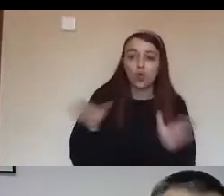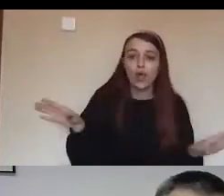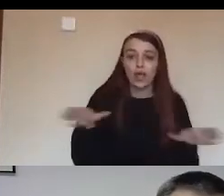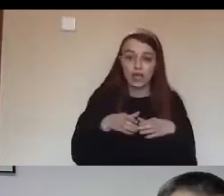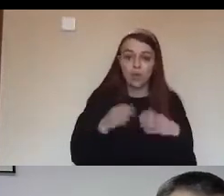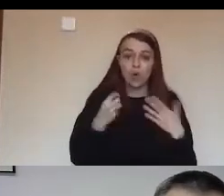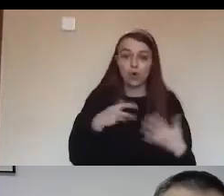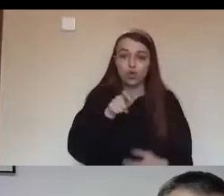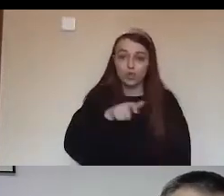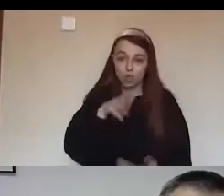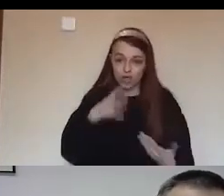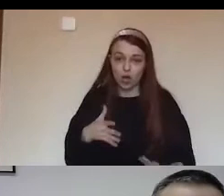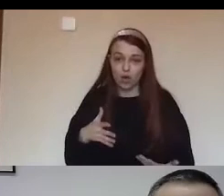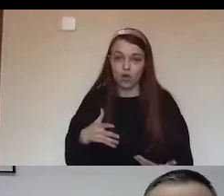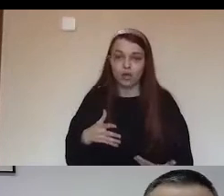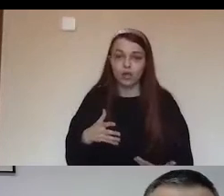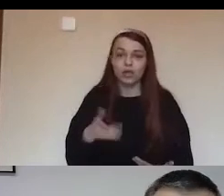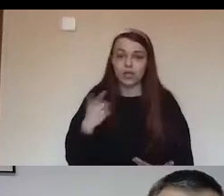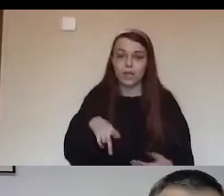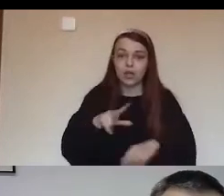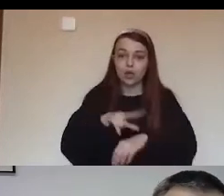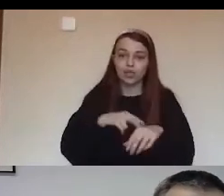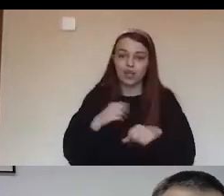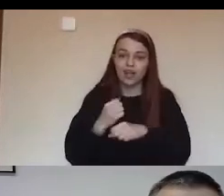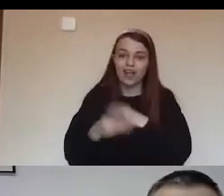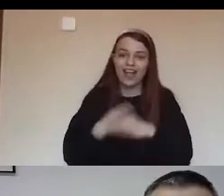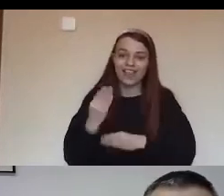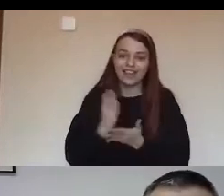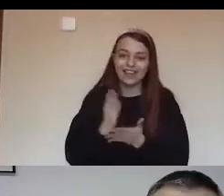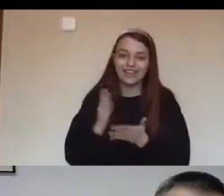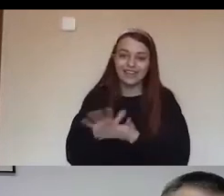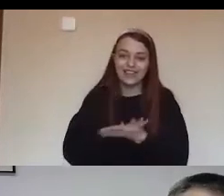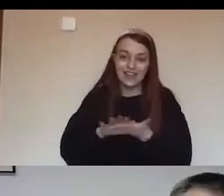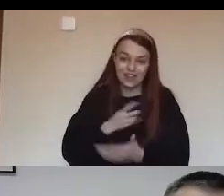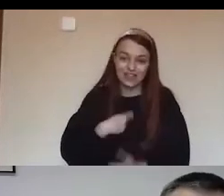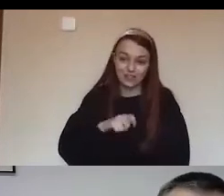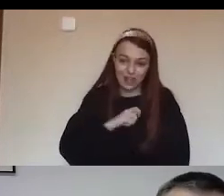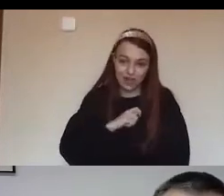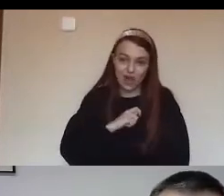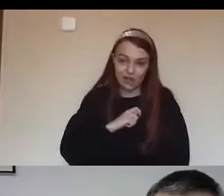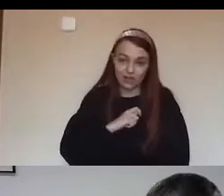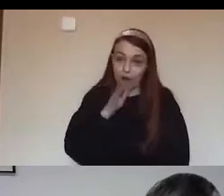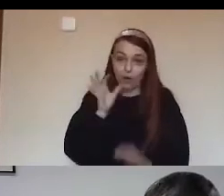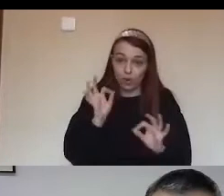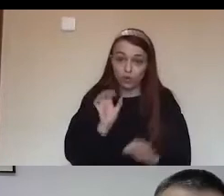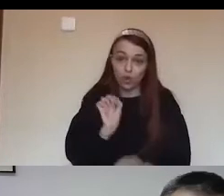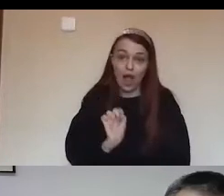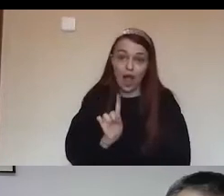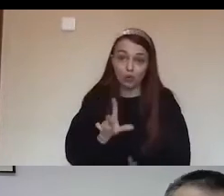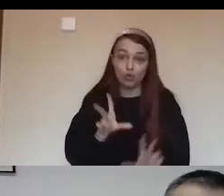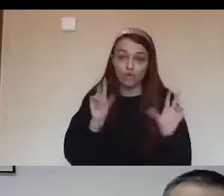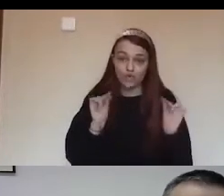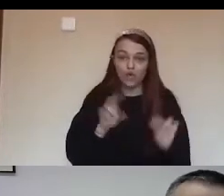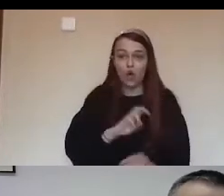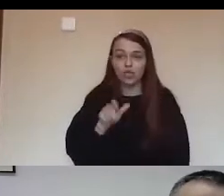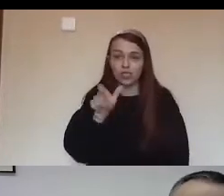8 personas ahora mismo y de consejería, están haciendo un curso de lengua de signos española de A1, lo acabamos de acabar ahora, y varios otros